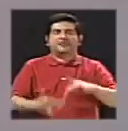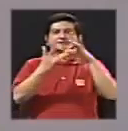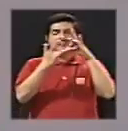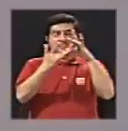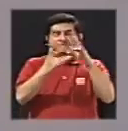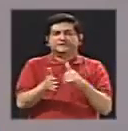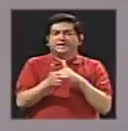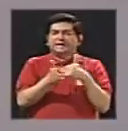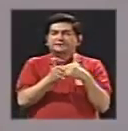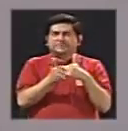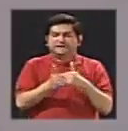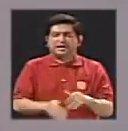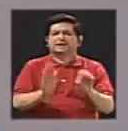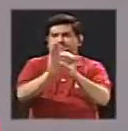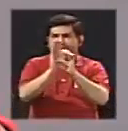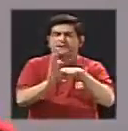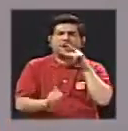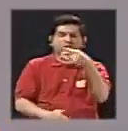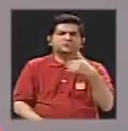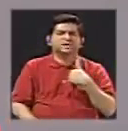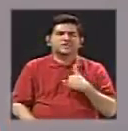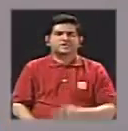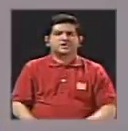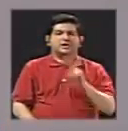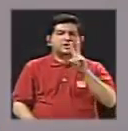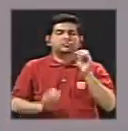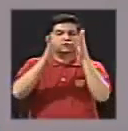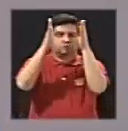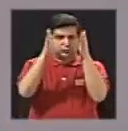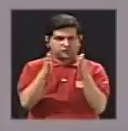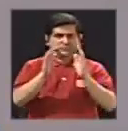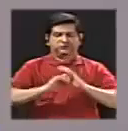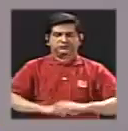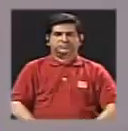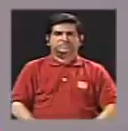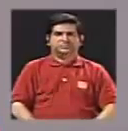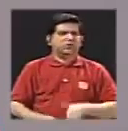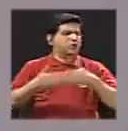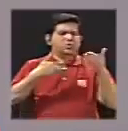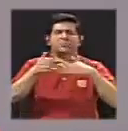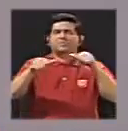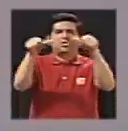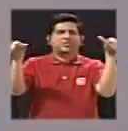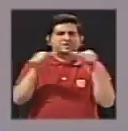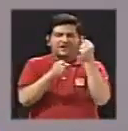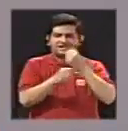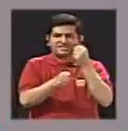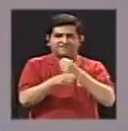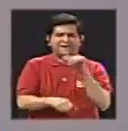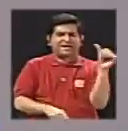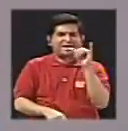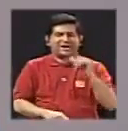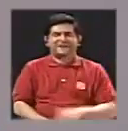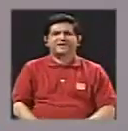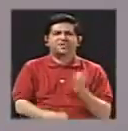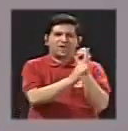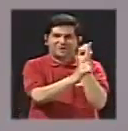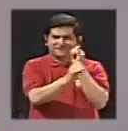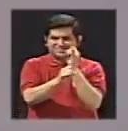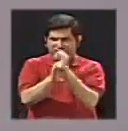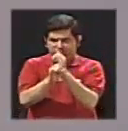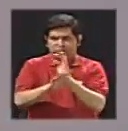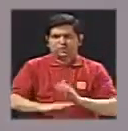tan delicadas como esto. Si usted tiene dos profesores de cualquier área que trabajan en la misma